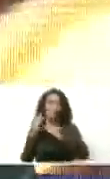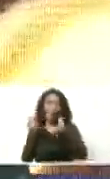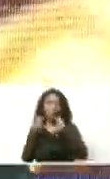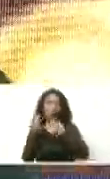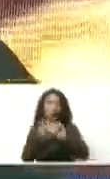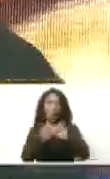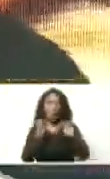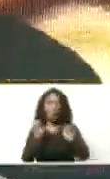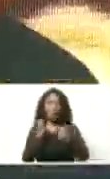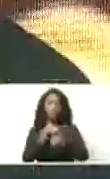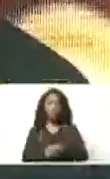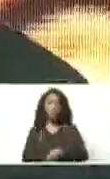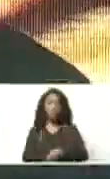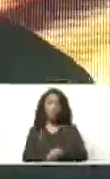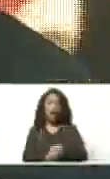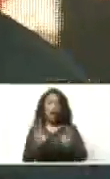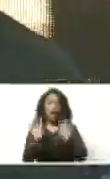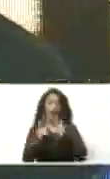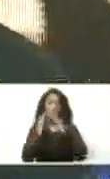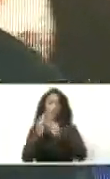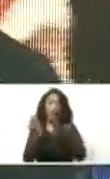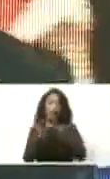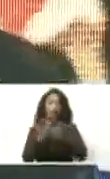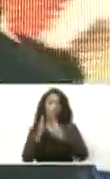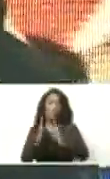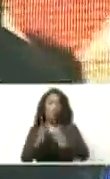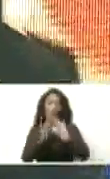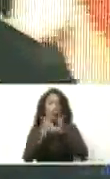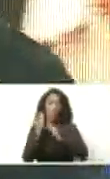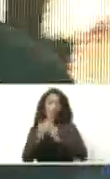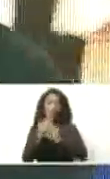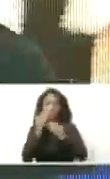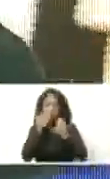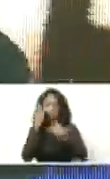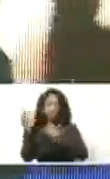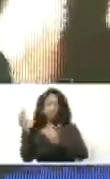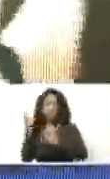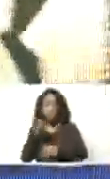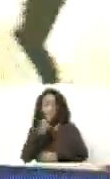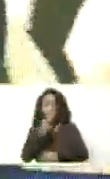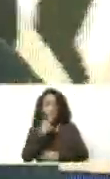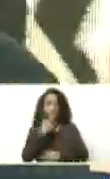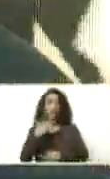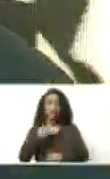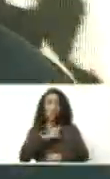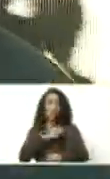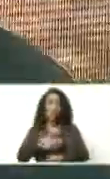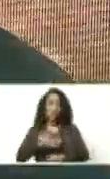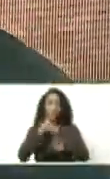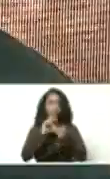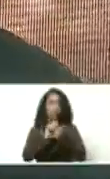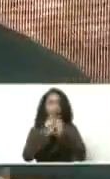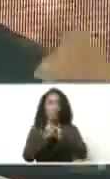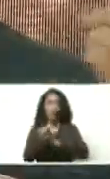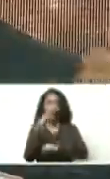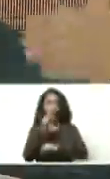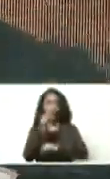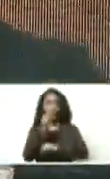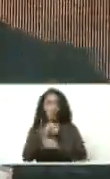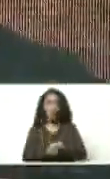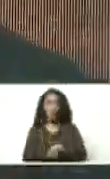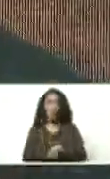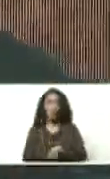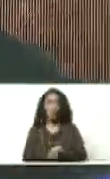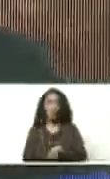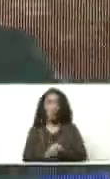educación, presidente. La familia, la escuela y la comunidad. Fíjese qué bonito, nosotros podemos transformar los alimentos